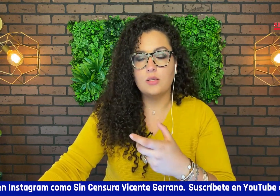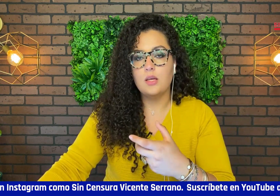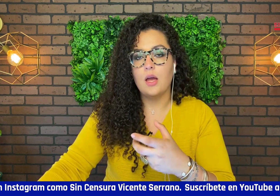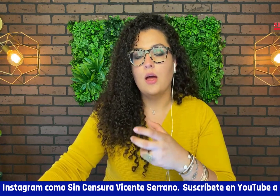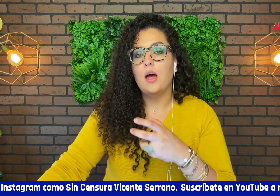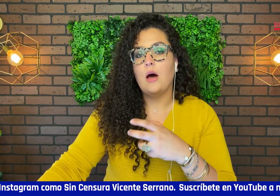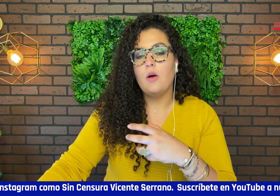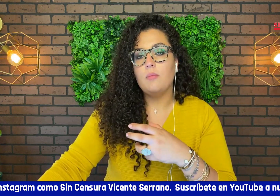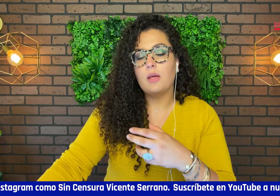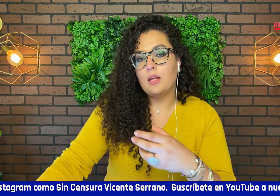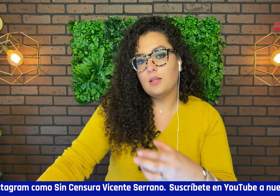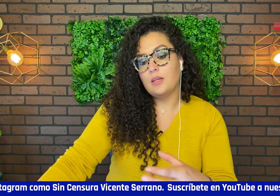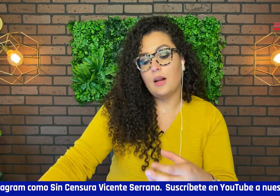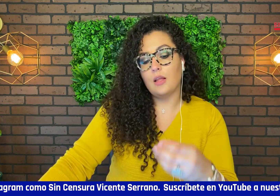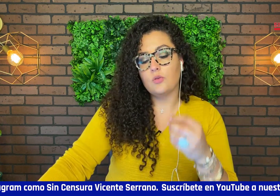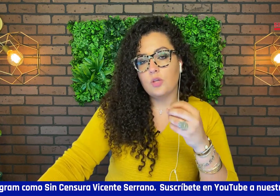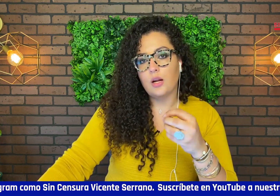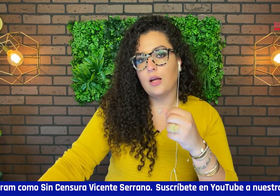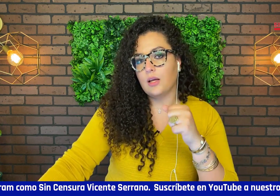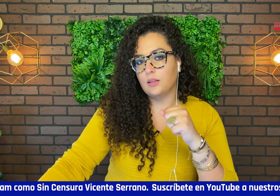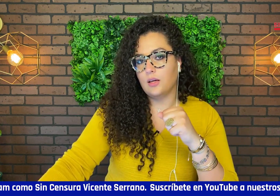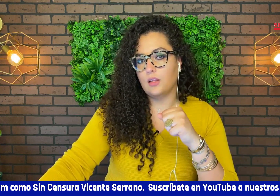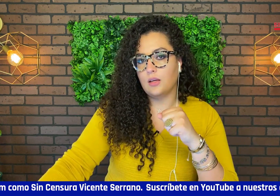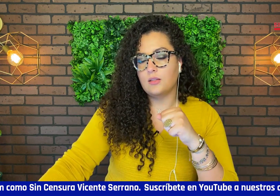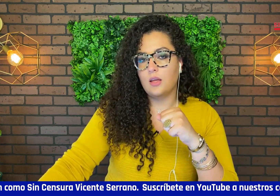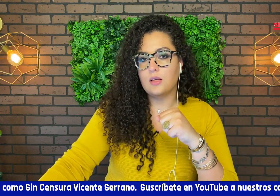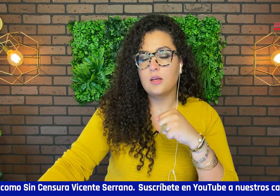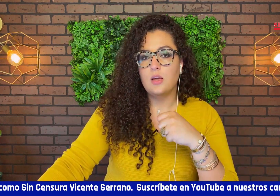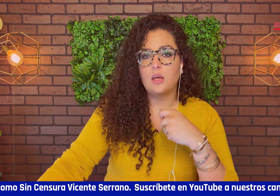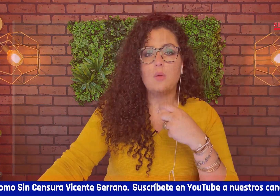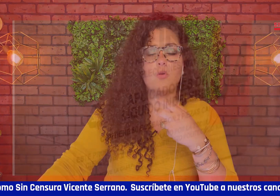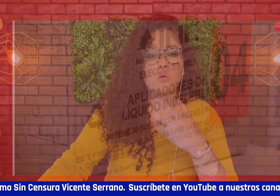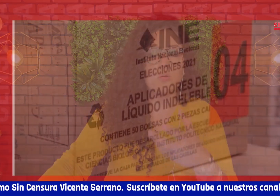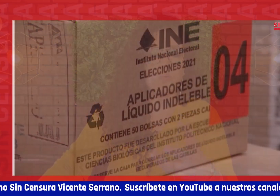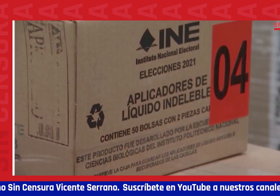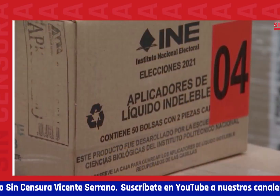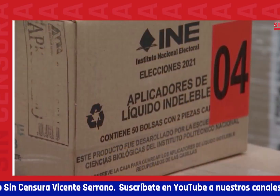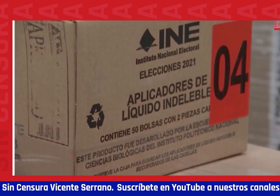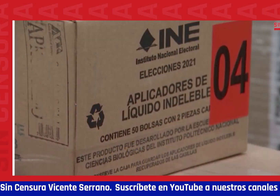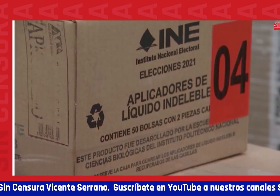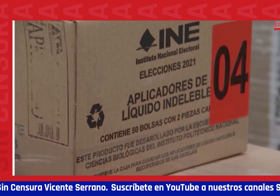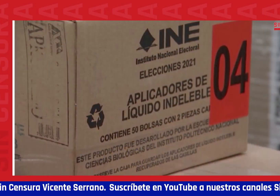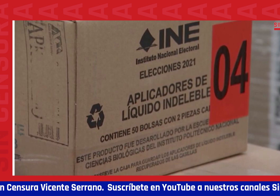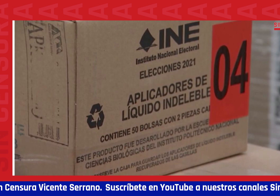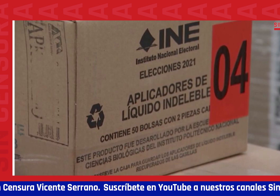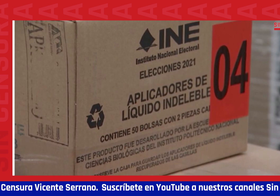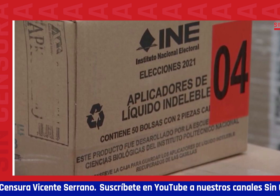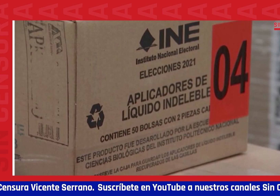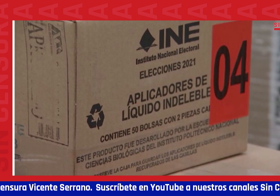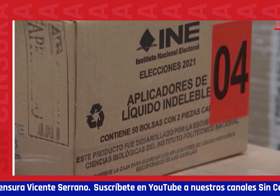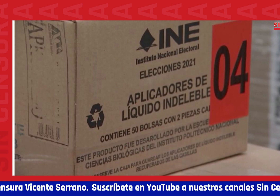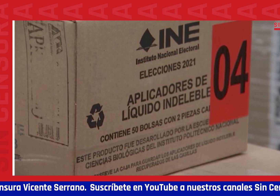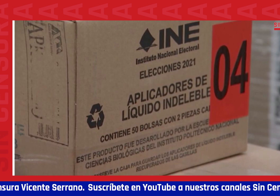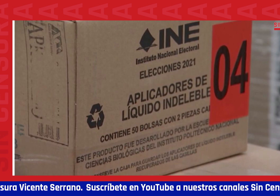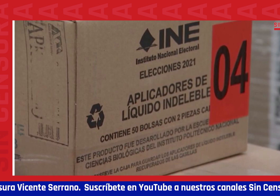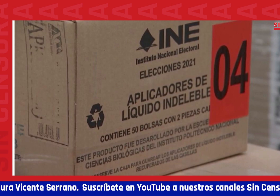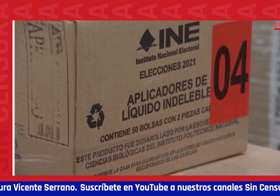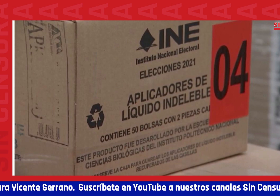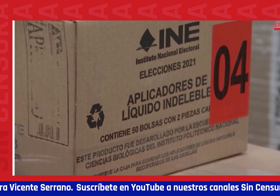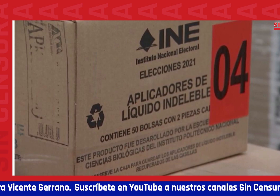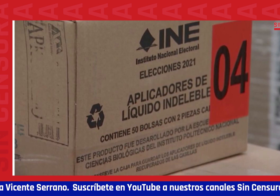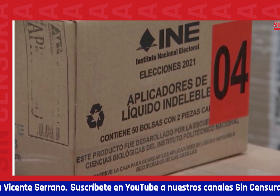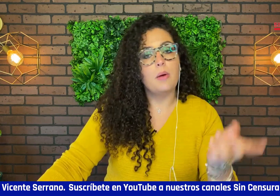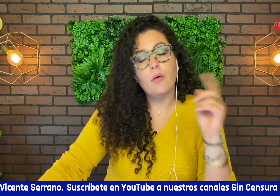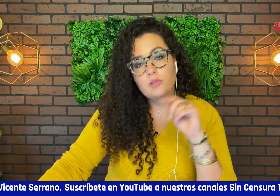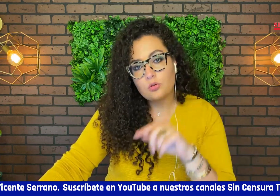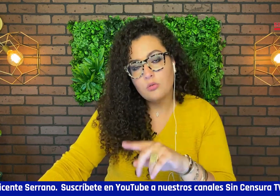su casilla, ahora imagínense reducir la cantidad de casillas, que obviamente va a promover que pocas personas se puedan